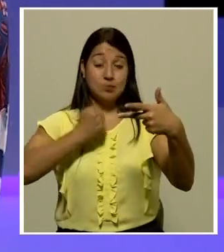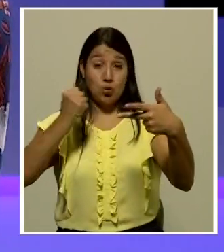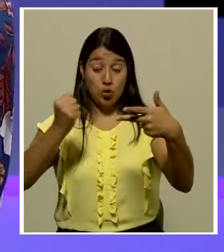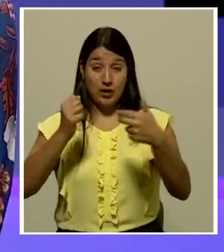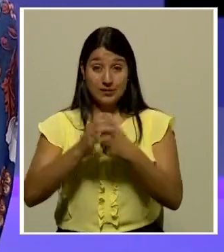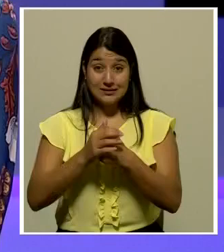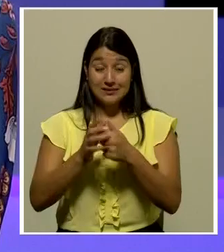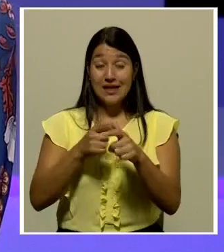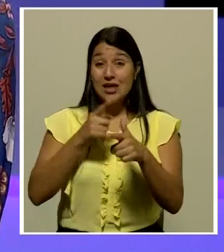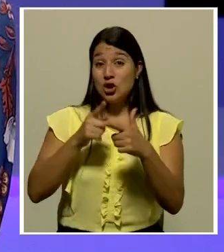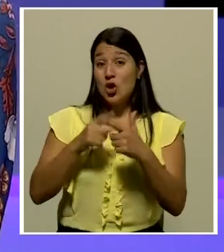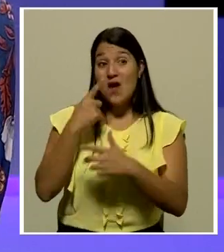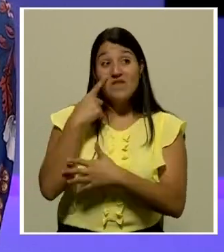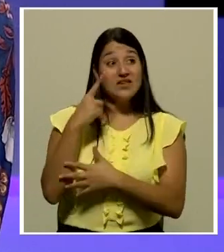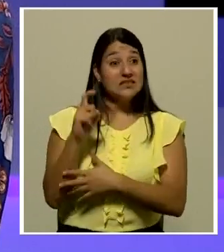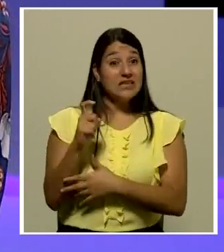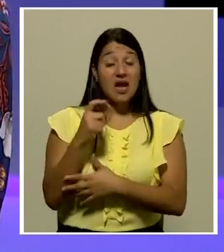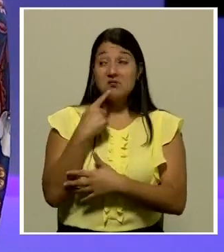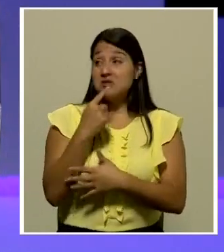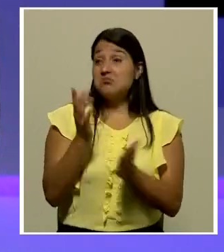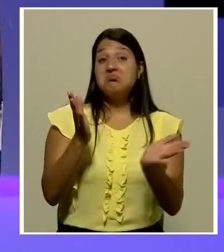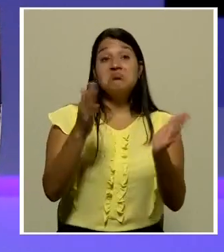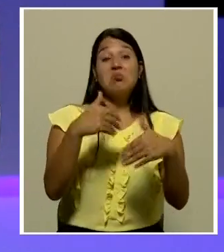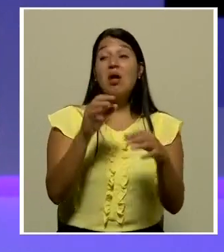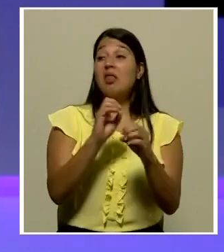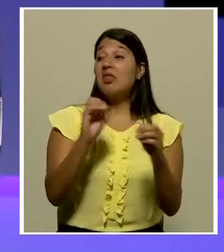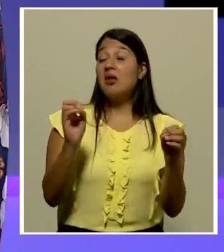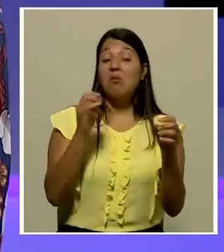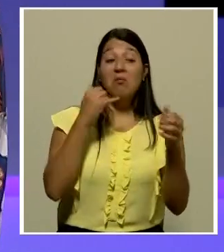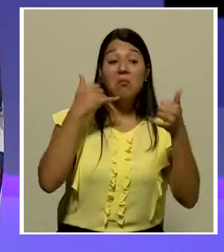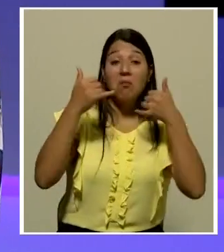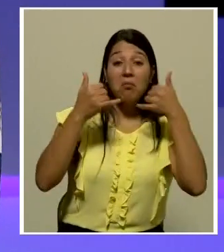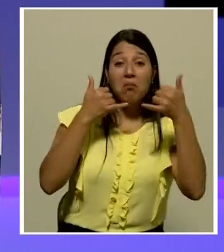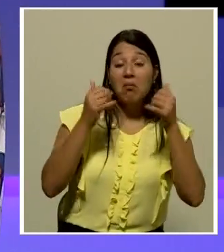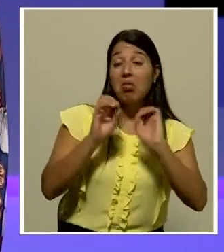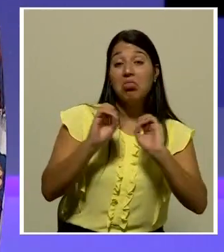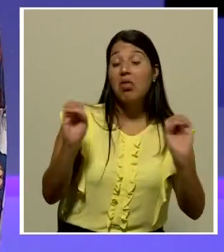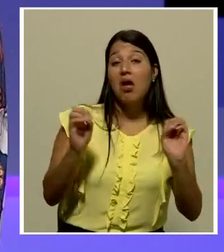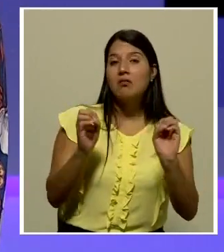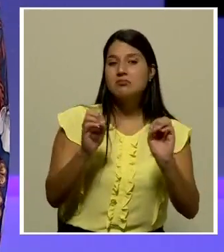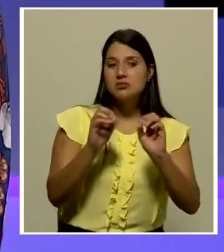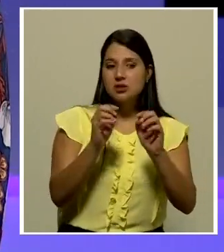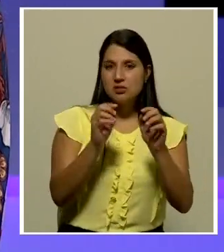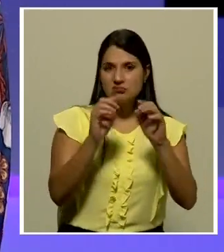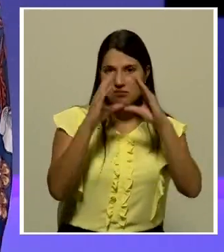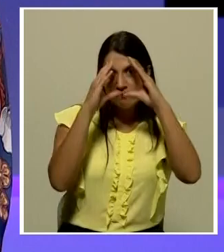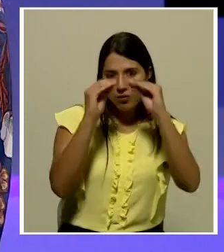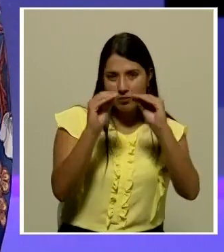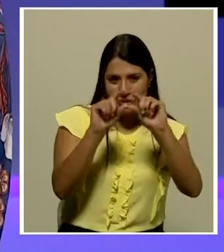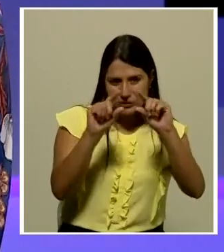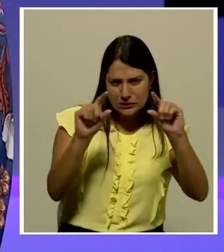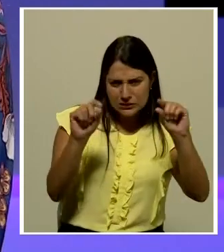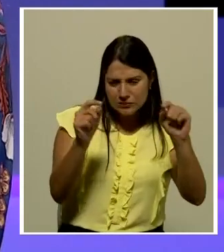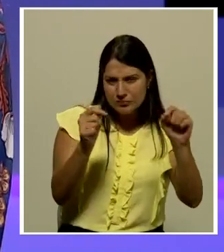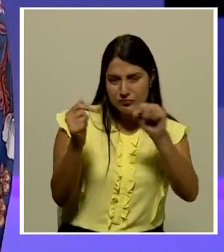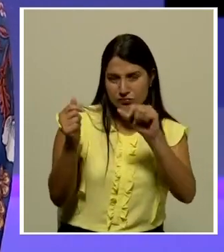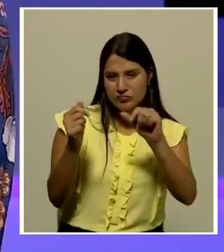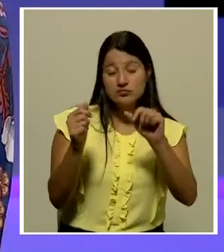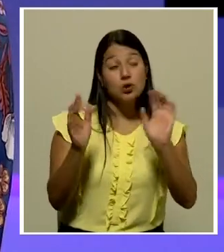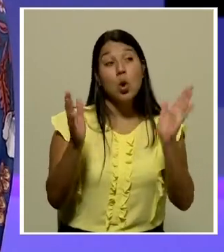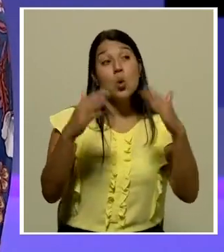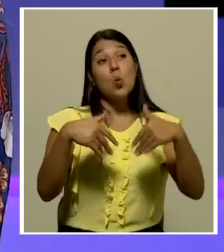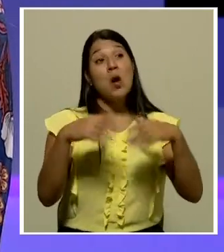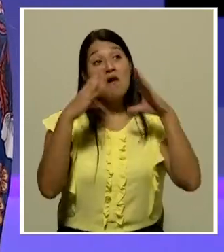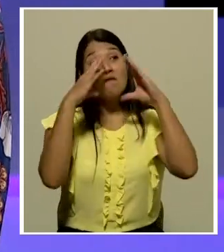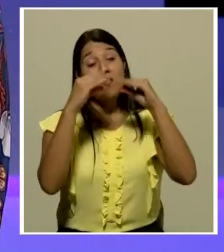dice, no hay contactos telefónicos, pedimos que este caso se vaya a dormir. Y bueno, ¿cuál era la obligación de ese